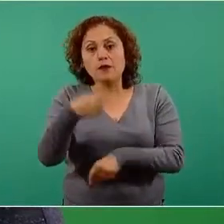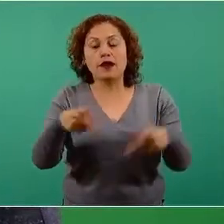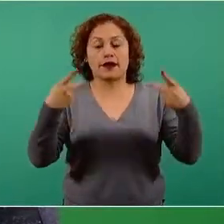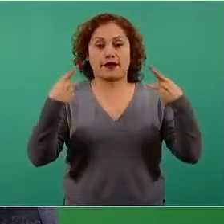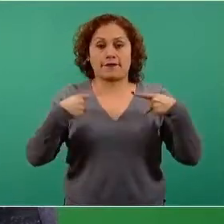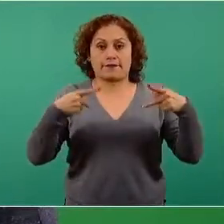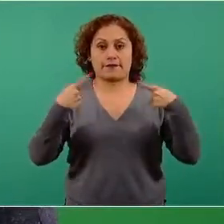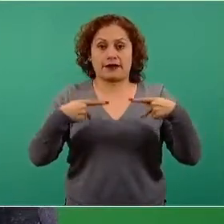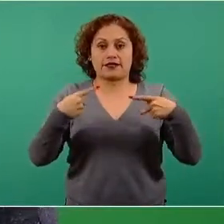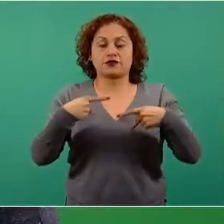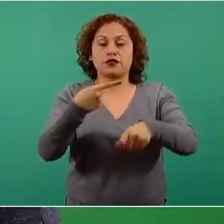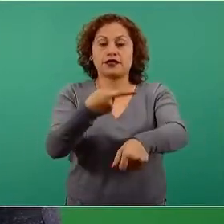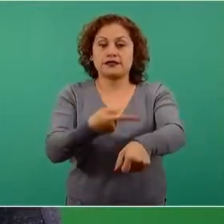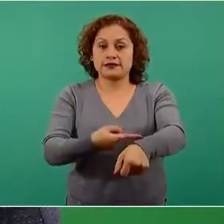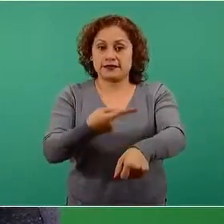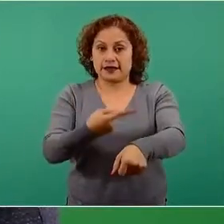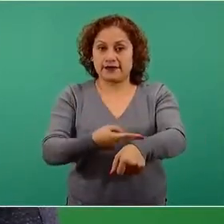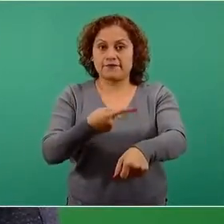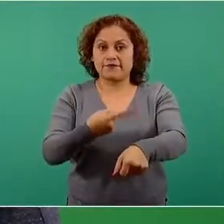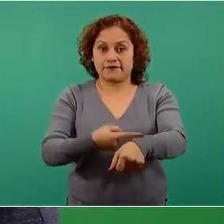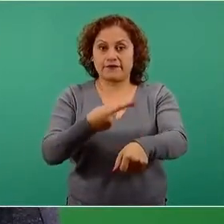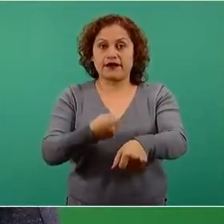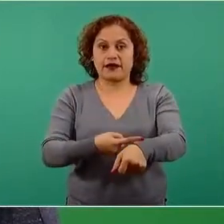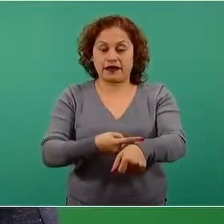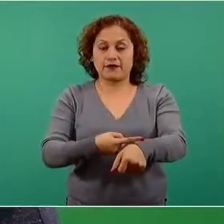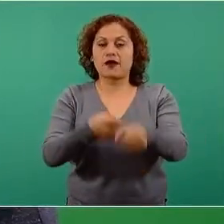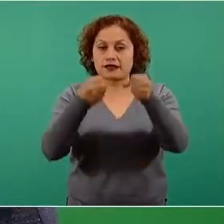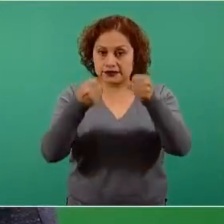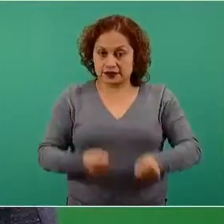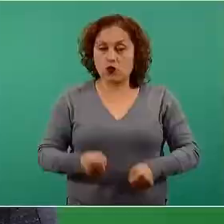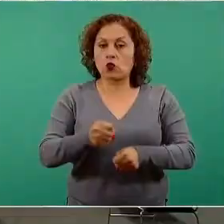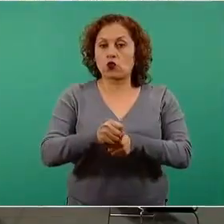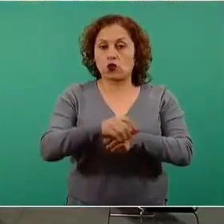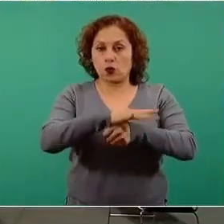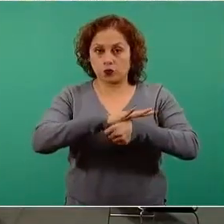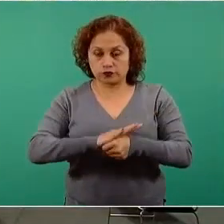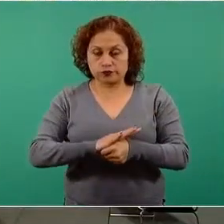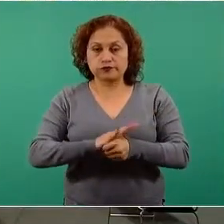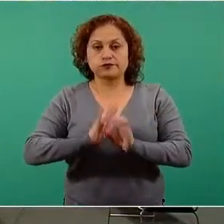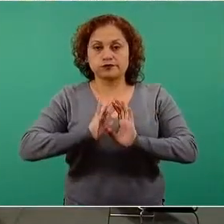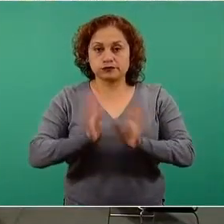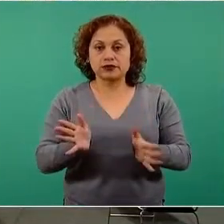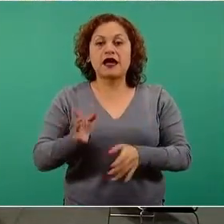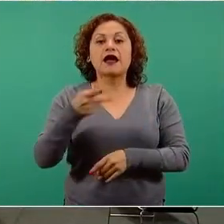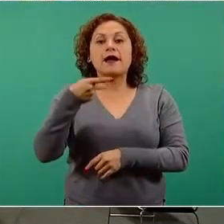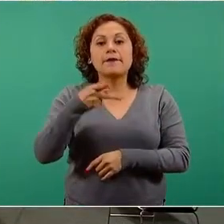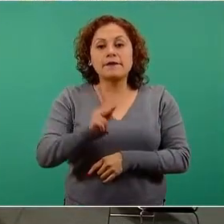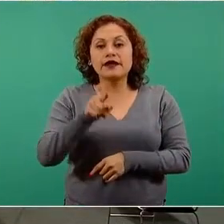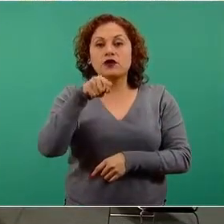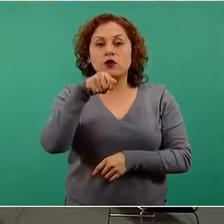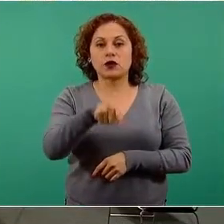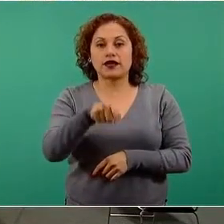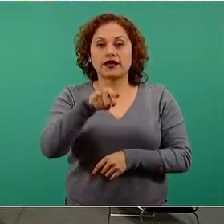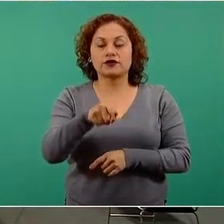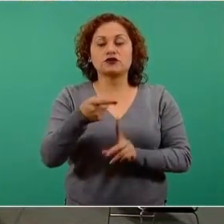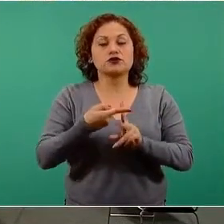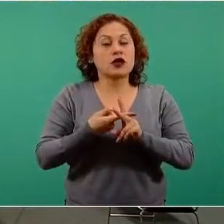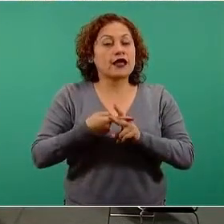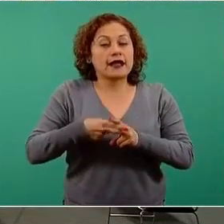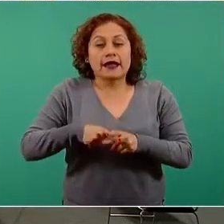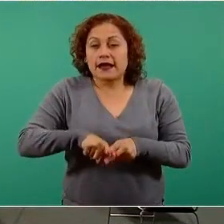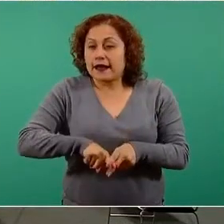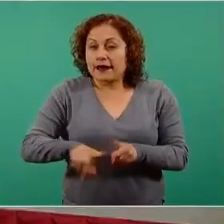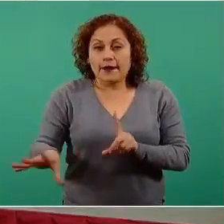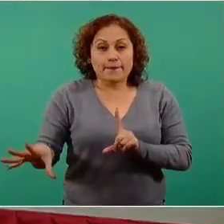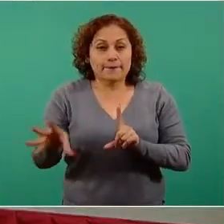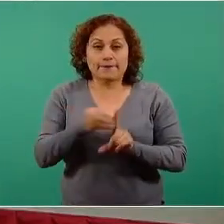diagnóstico confirmatorio del virus SARS-CoV-2 que tengan menos de 7 días de haber